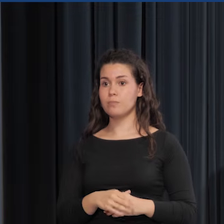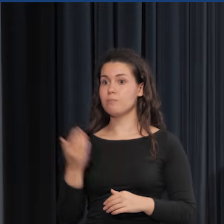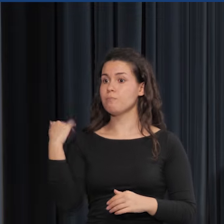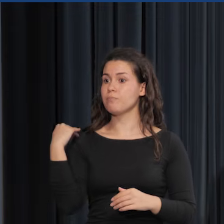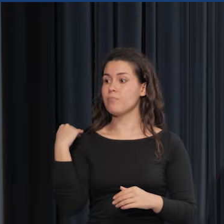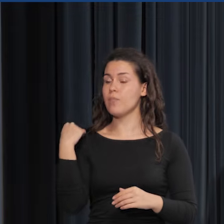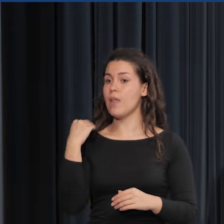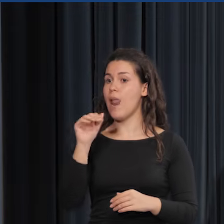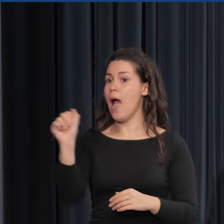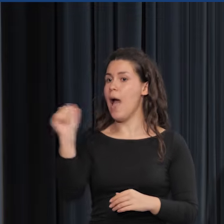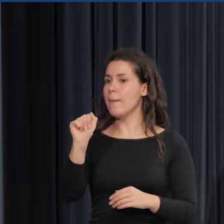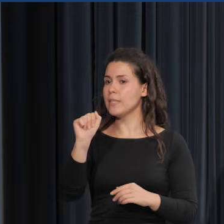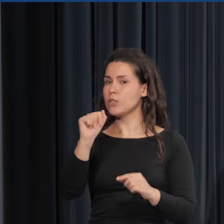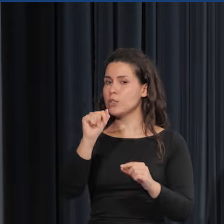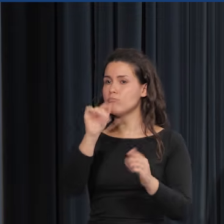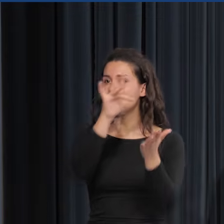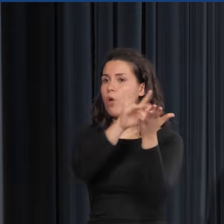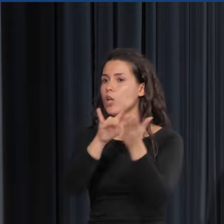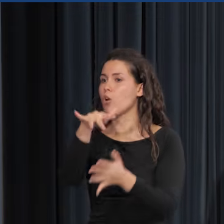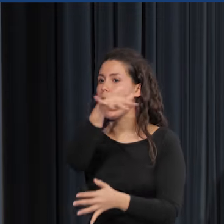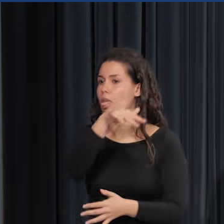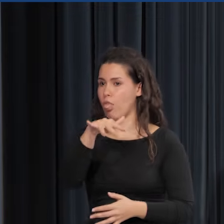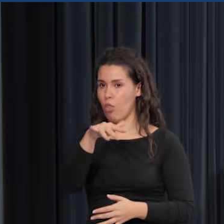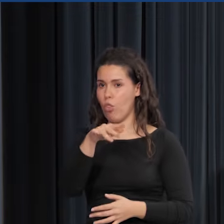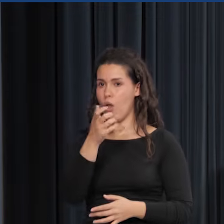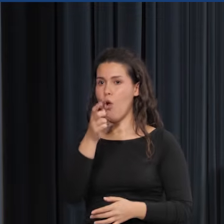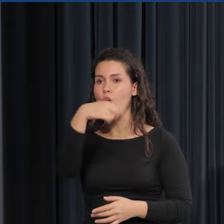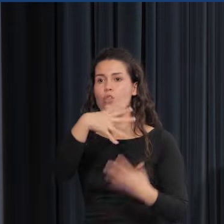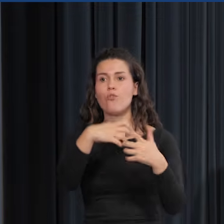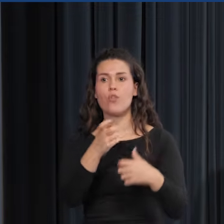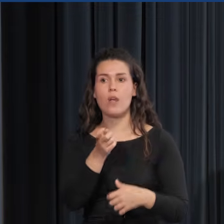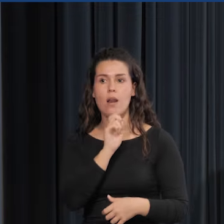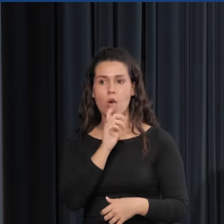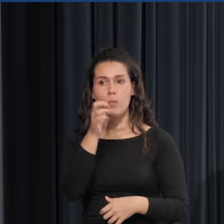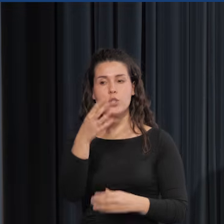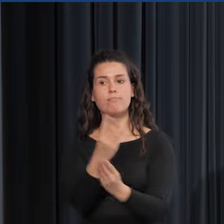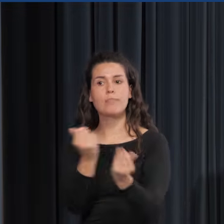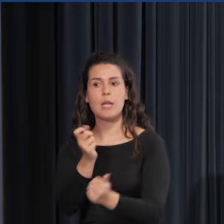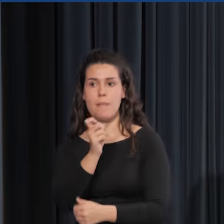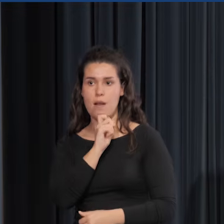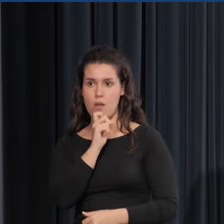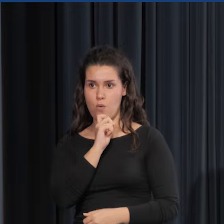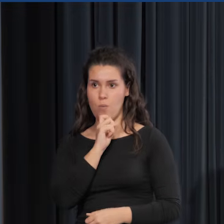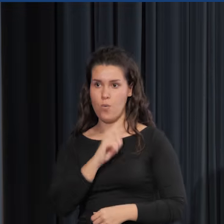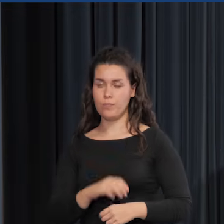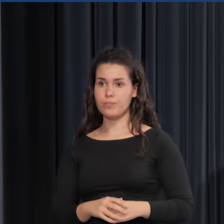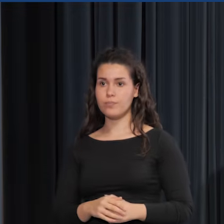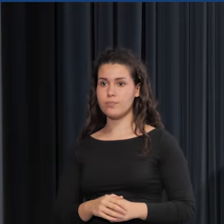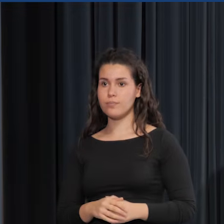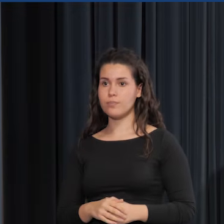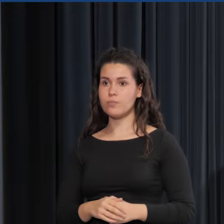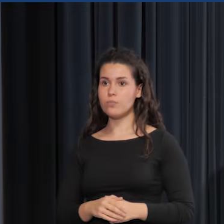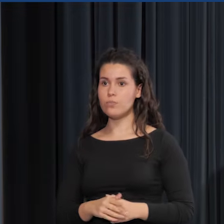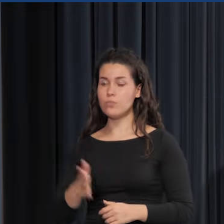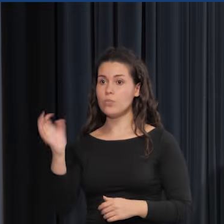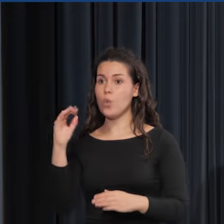instalado el amianto, puedo saber cómo va a funcionar ese amianto, puedo saber a la hora de eliminar lo que tengo el amianto, o puedo saber qué actividades se